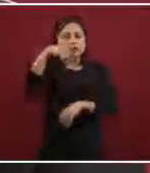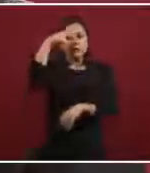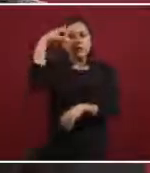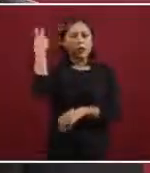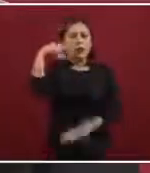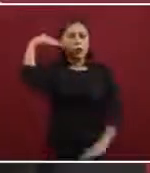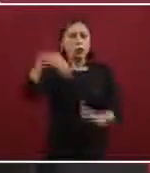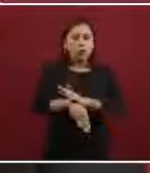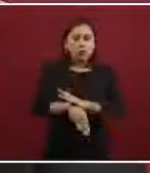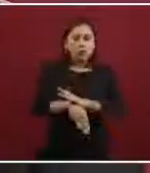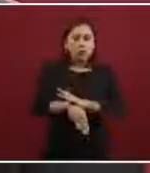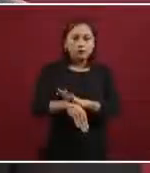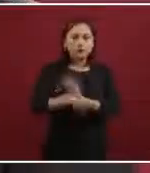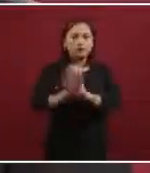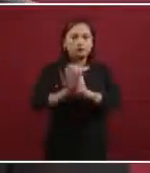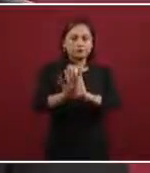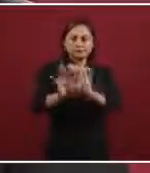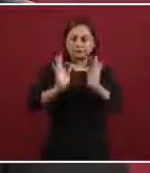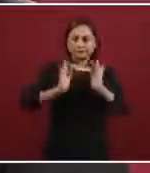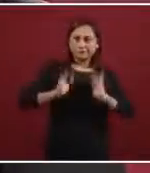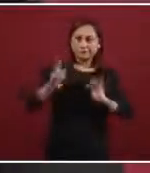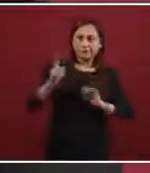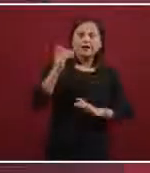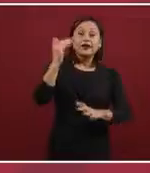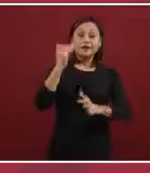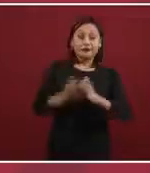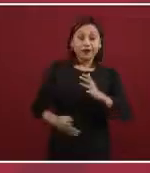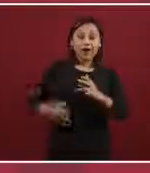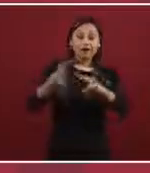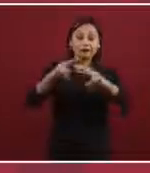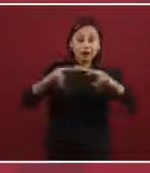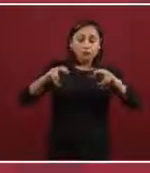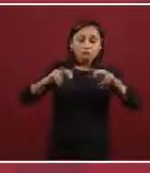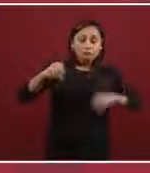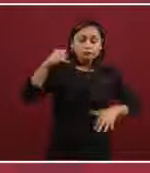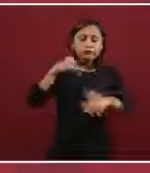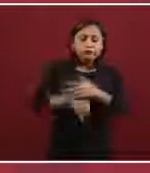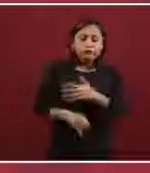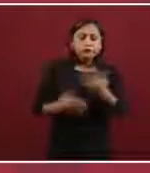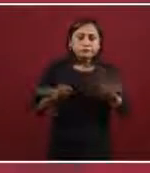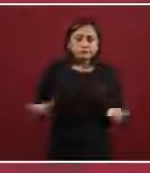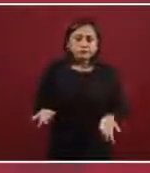por lo general estos medios se dedicaron a aplaudir